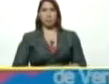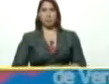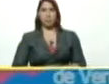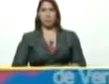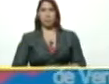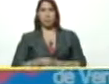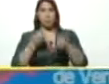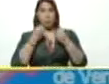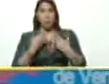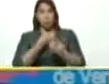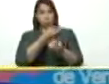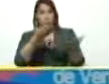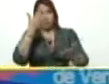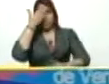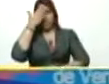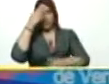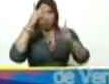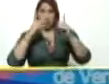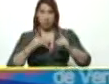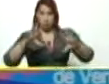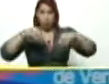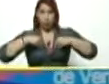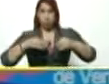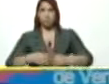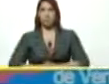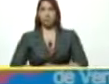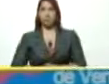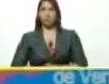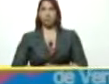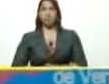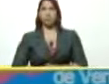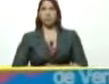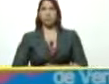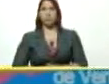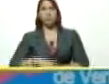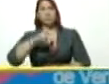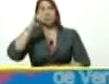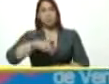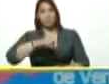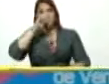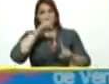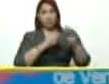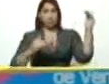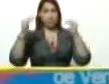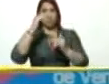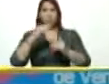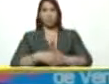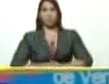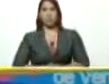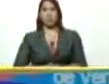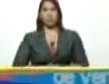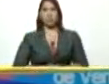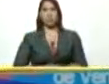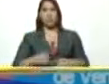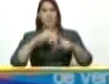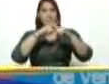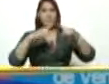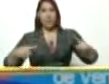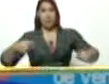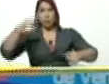Bueno, como ustedes saben, esta decisión que he tomado también alcanza medio